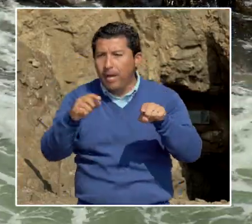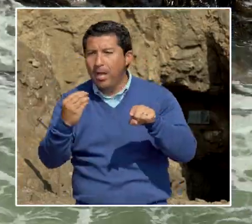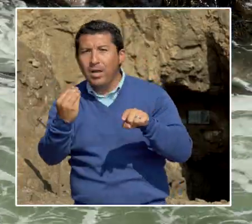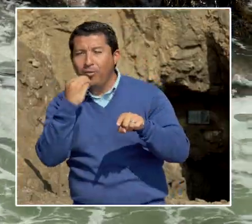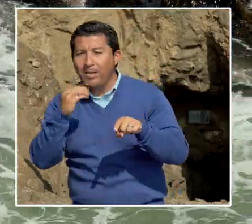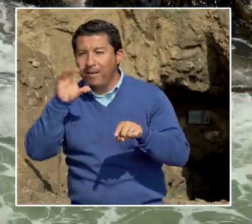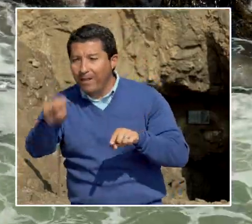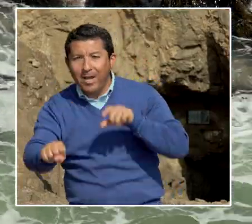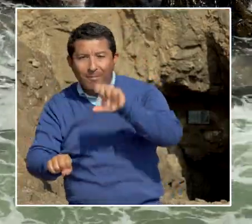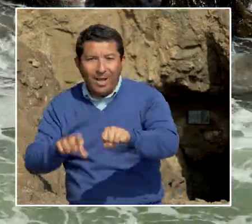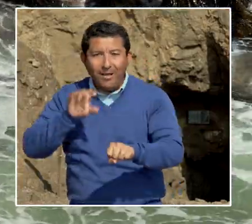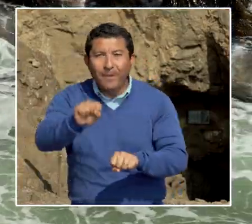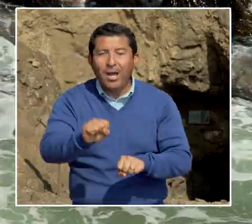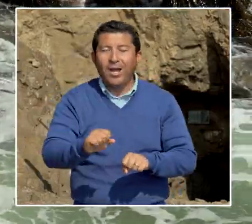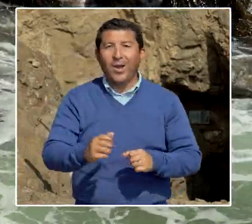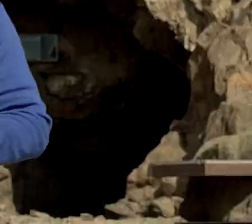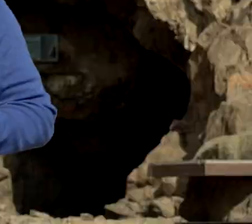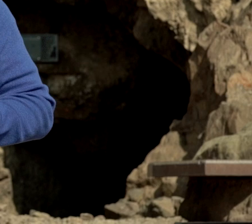habitar